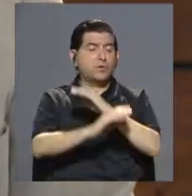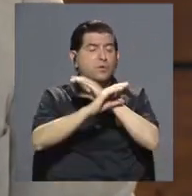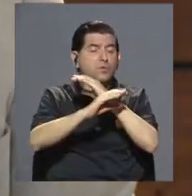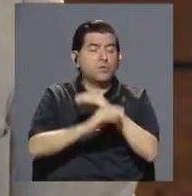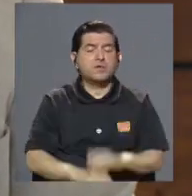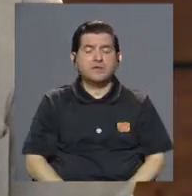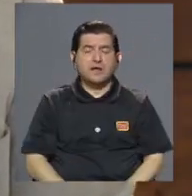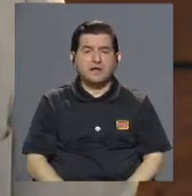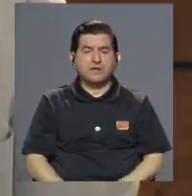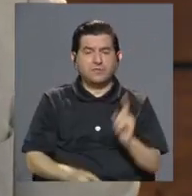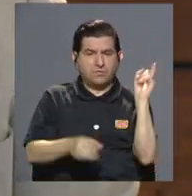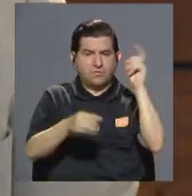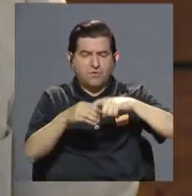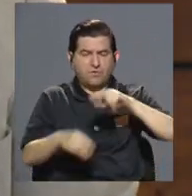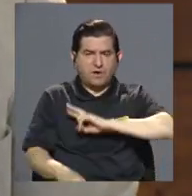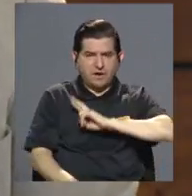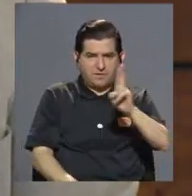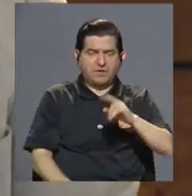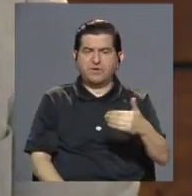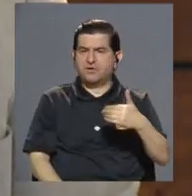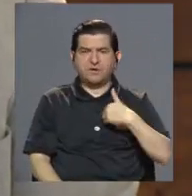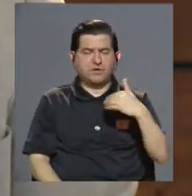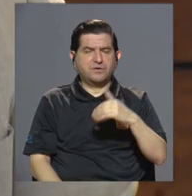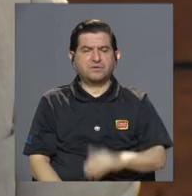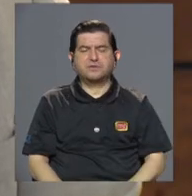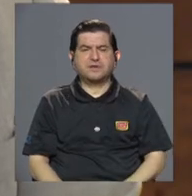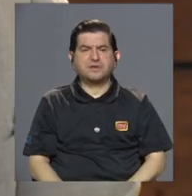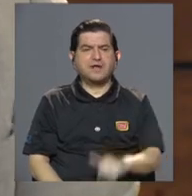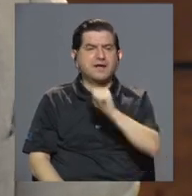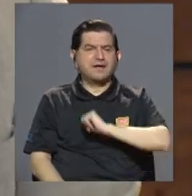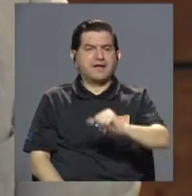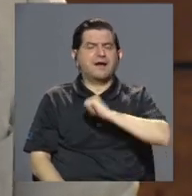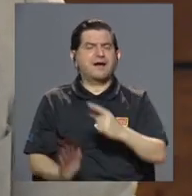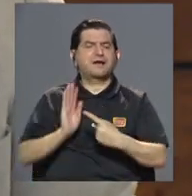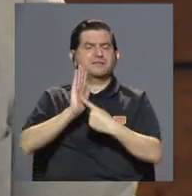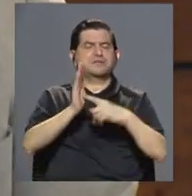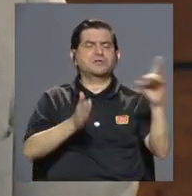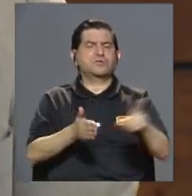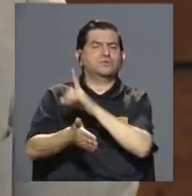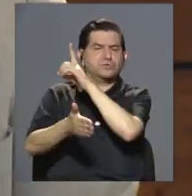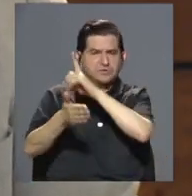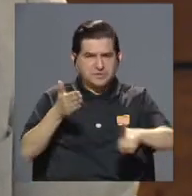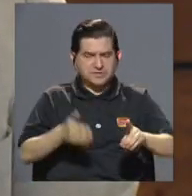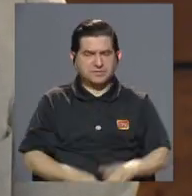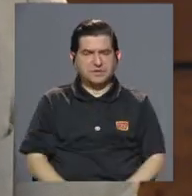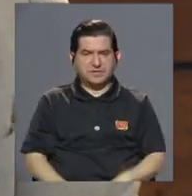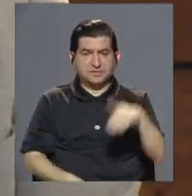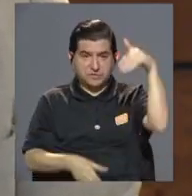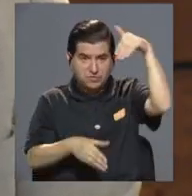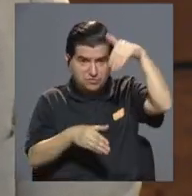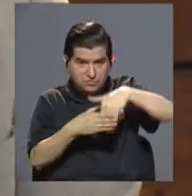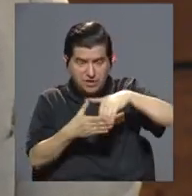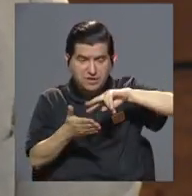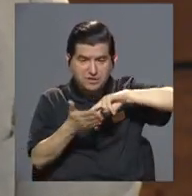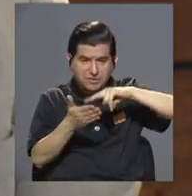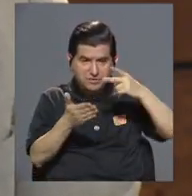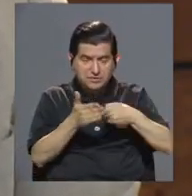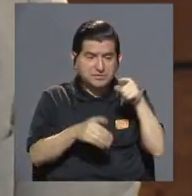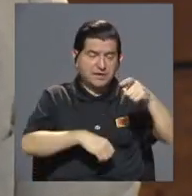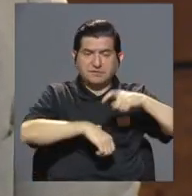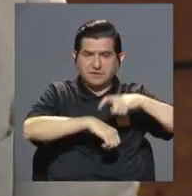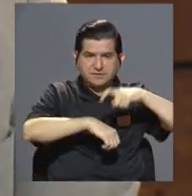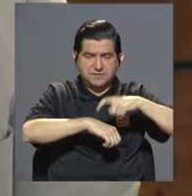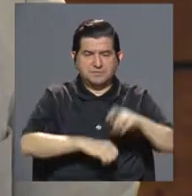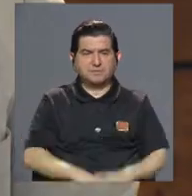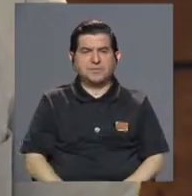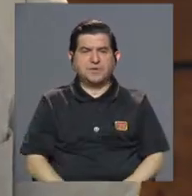las afiliaciones religiosas y, por supuesto, no tener actitudes que manifiesten discriminación en el marco inclusive de lo que en aquel momento